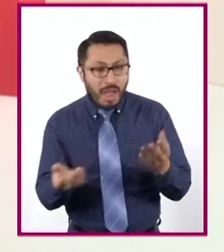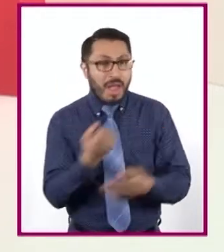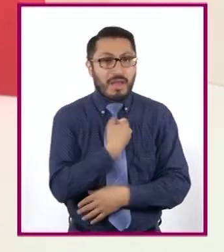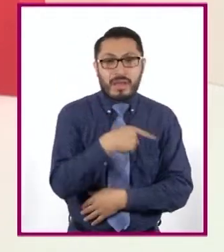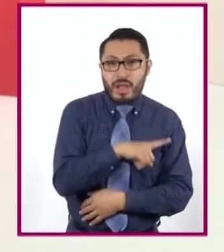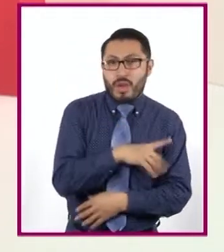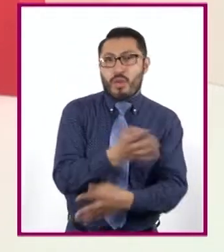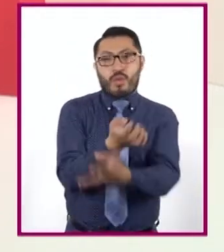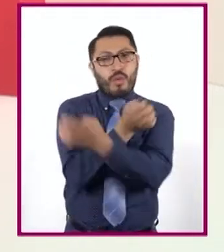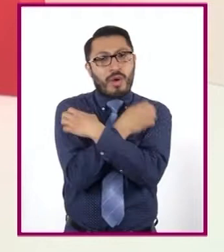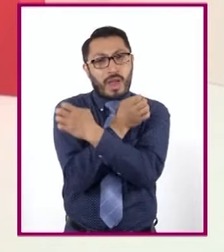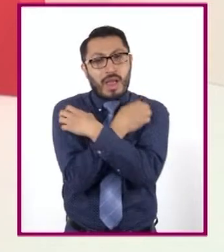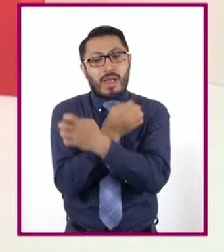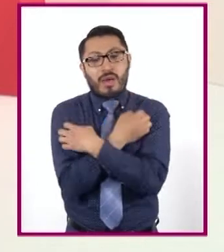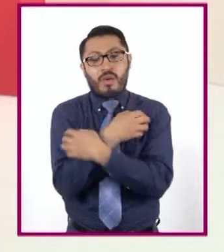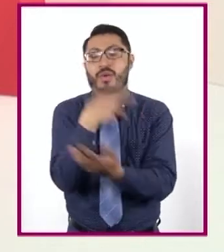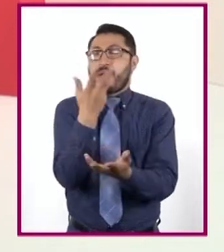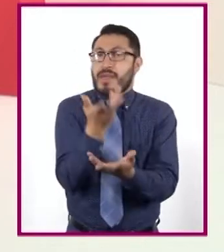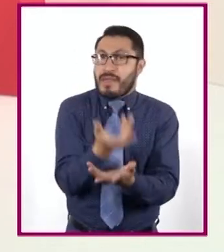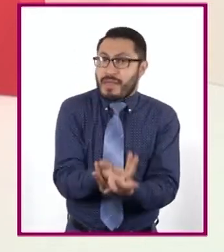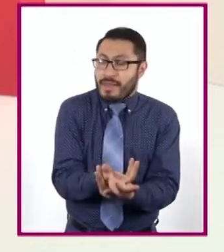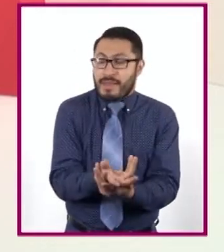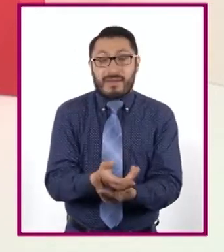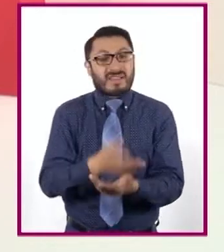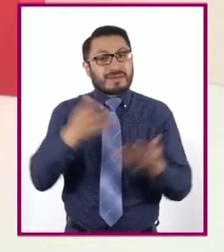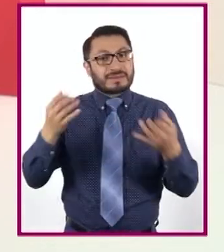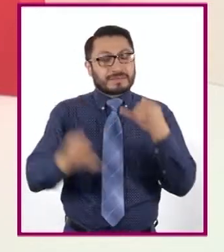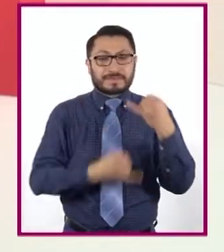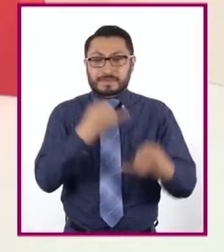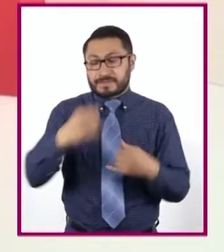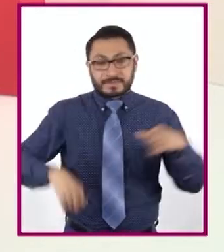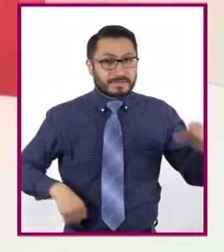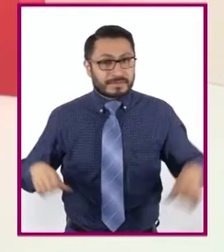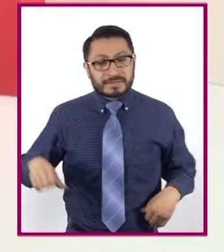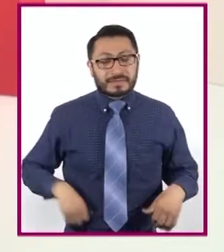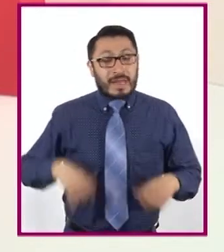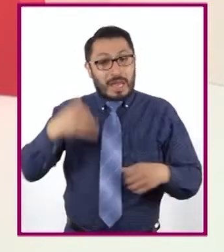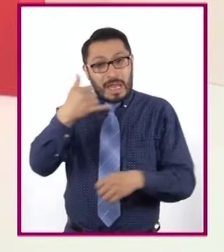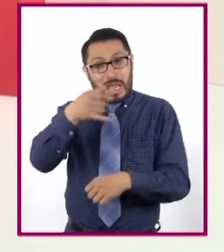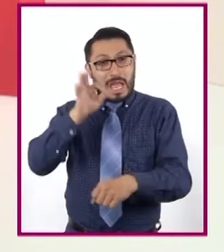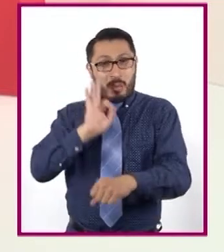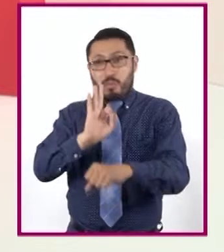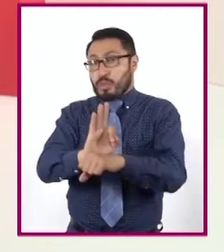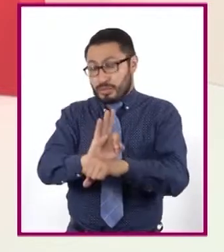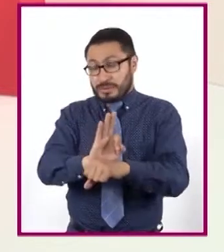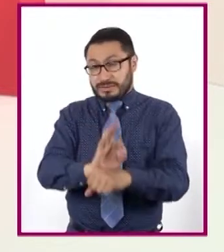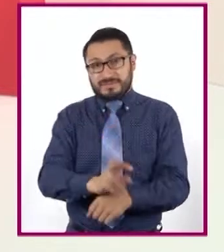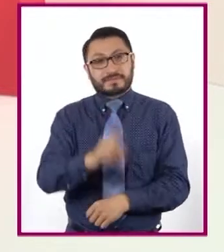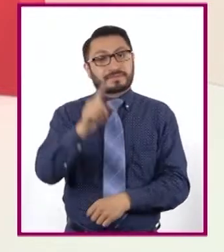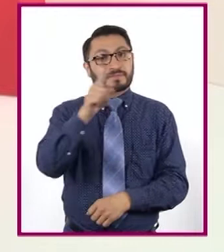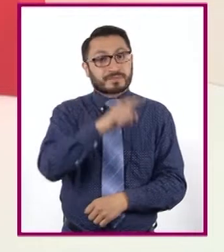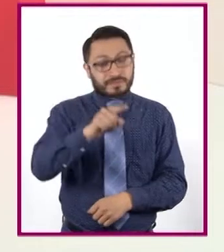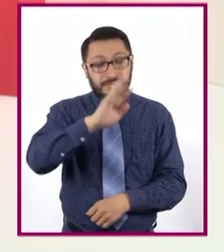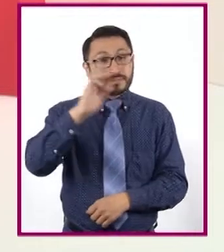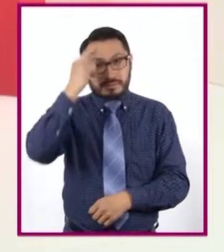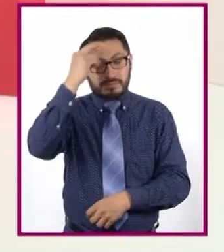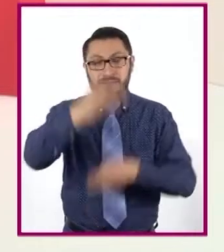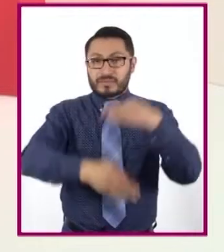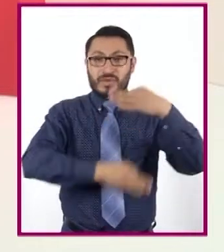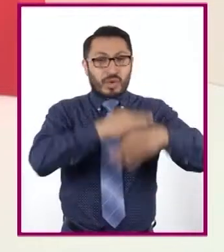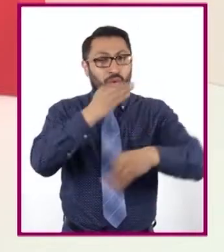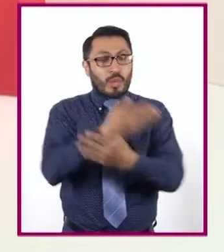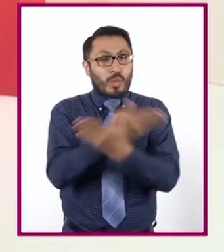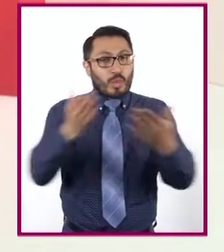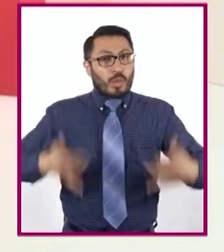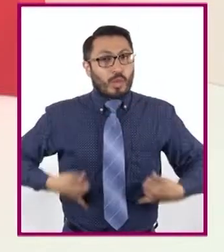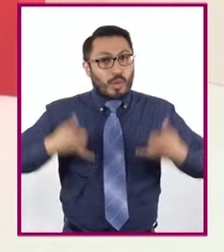la educación, el descanso, la recreación y la protección. ¿Consideran que todas y todos los